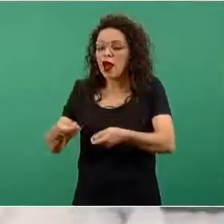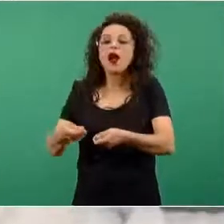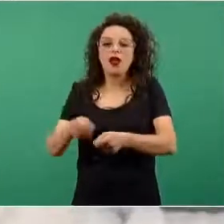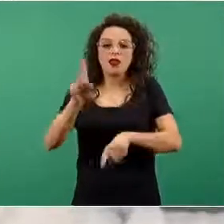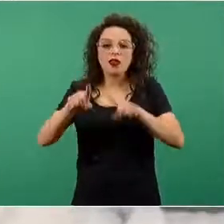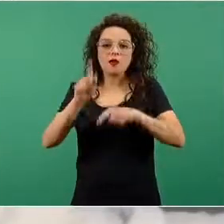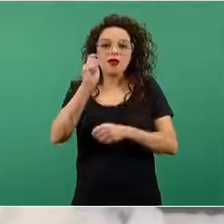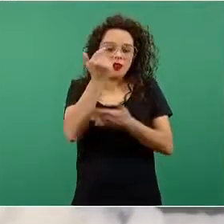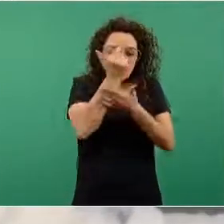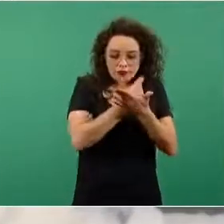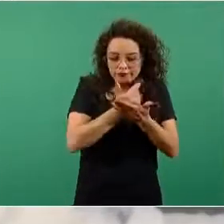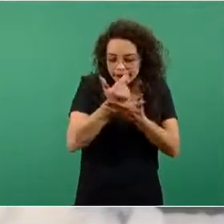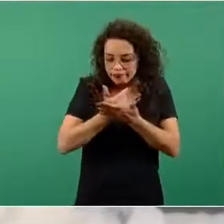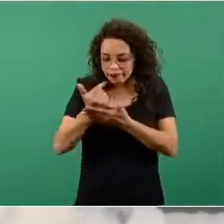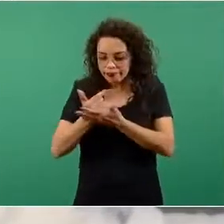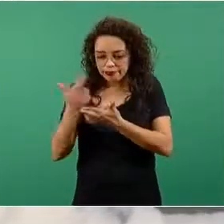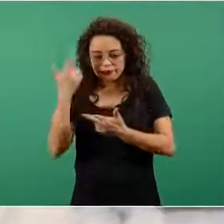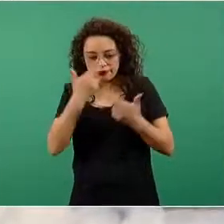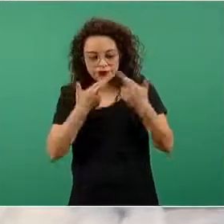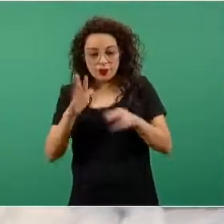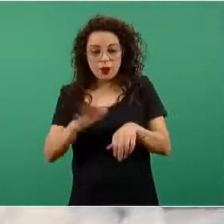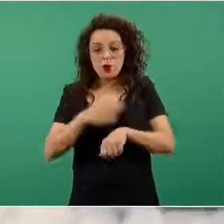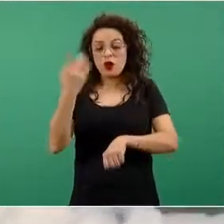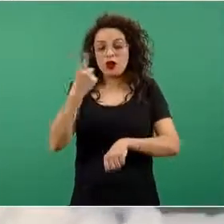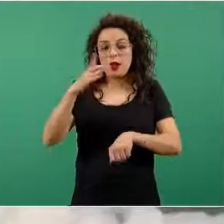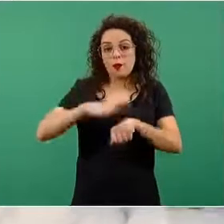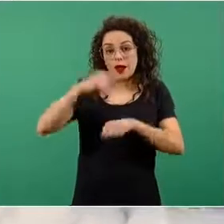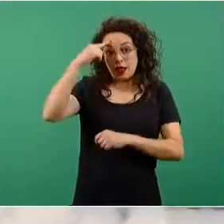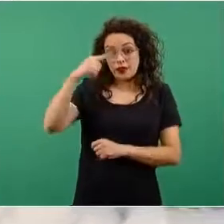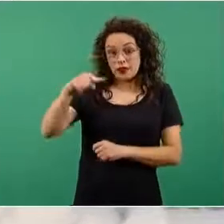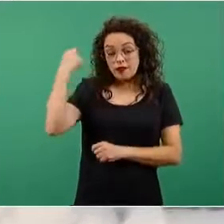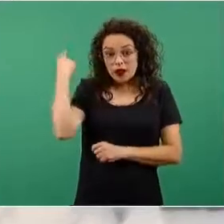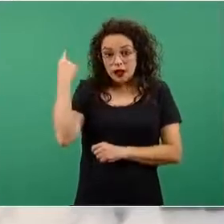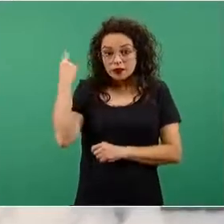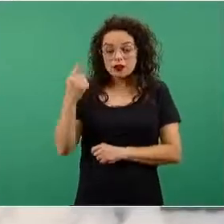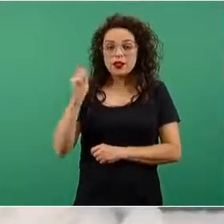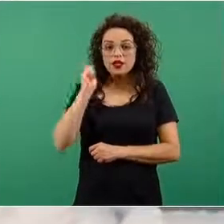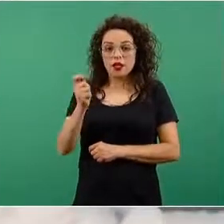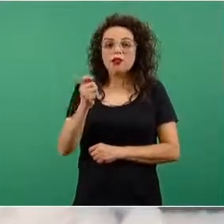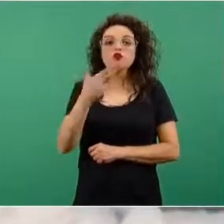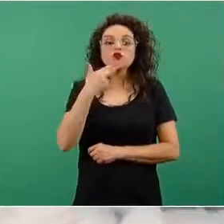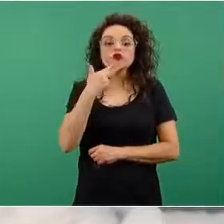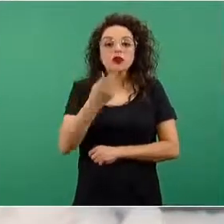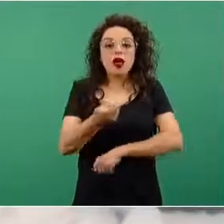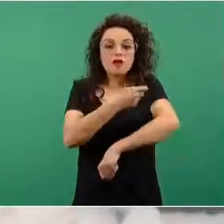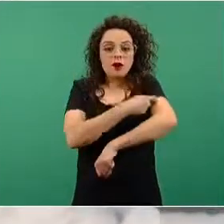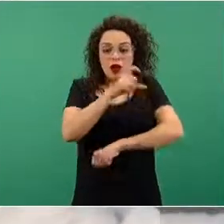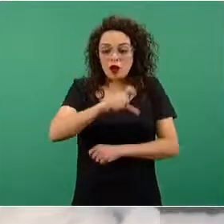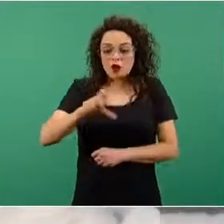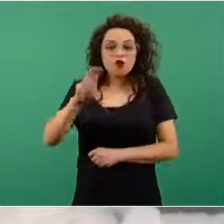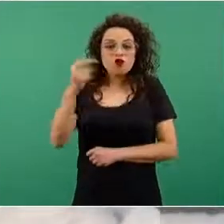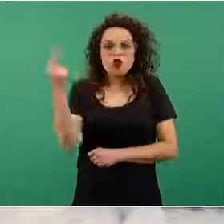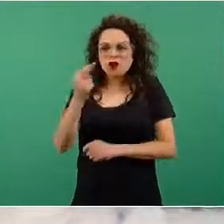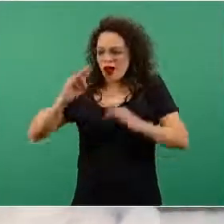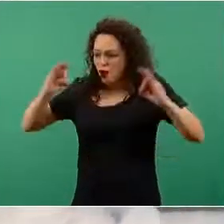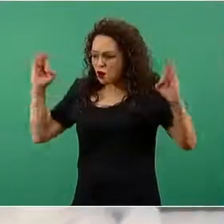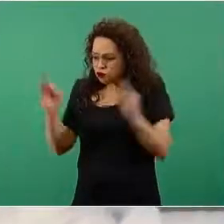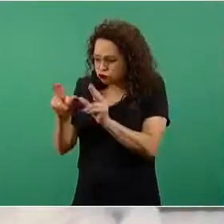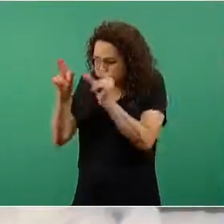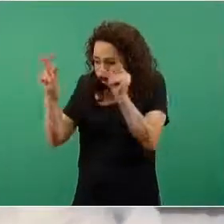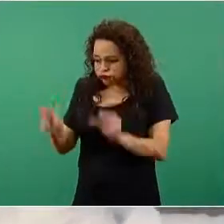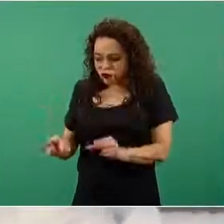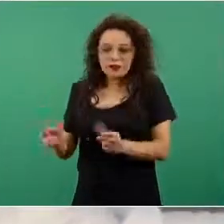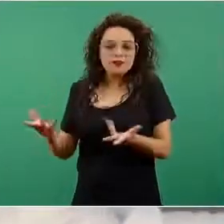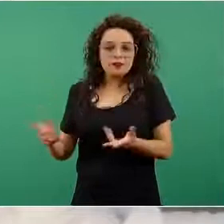logística. Es mucho más fácil manejar una vacuna que no requiere ultracongelación en zonas urbanas, pero no es